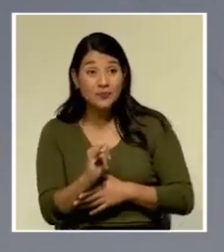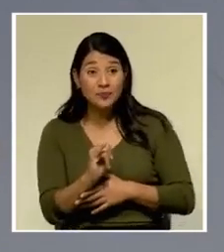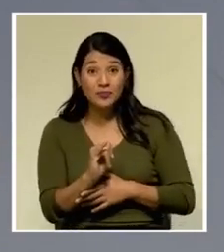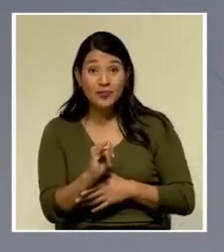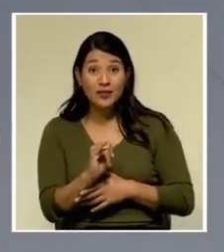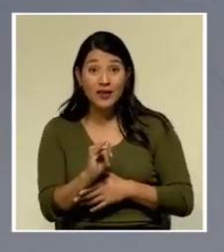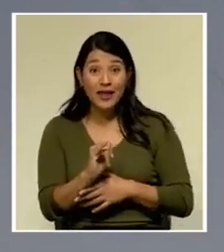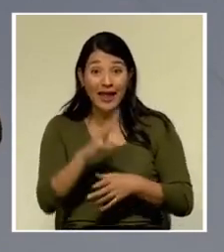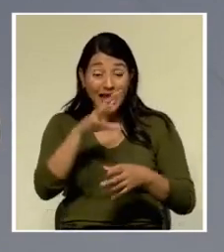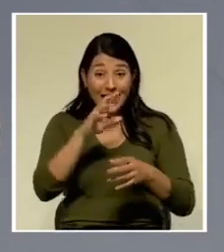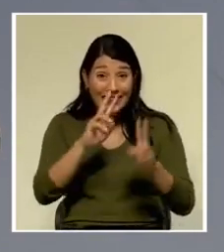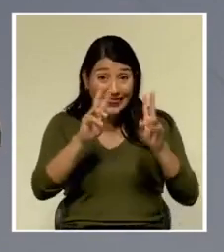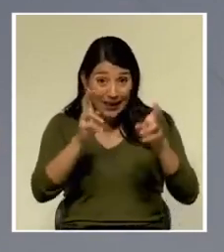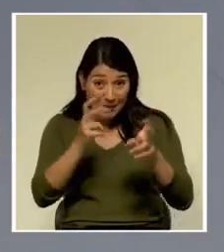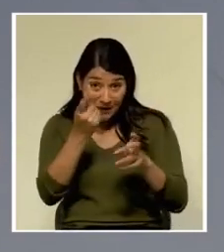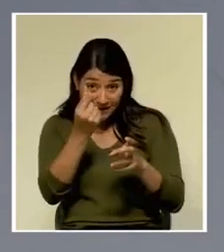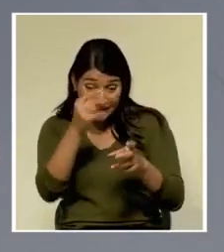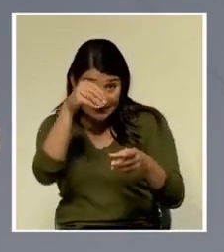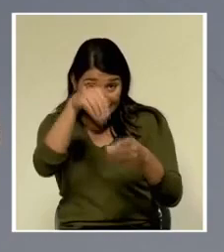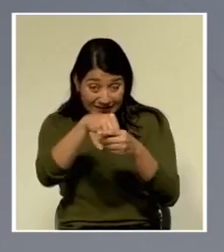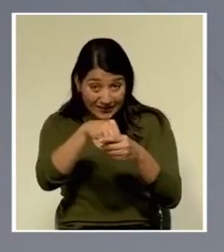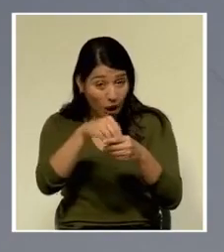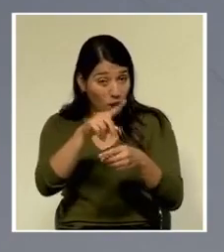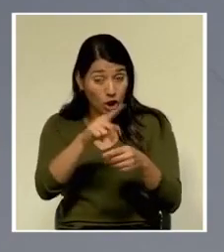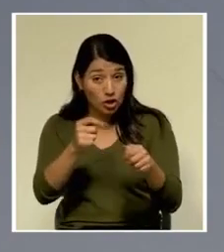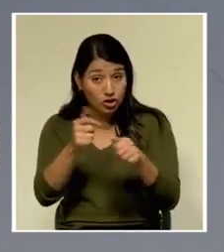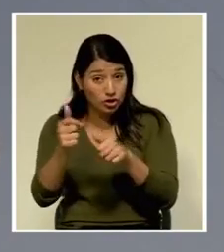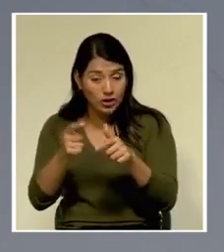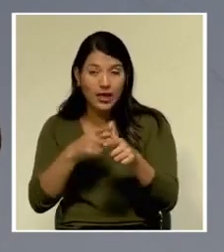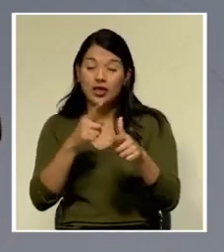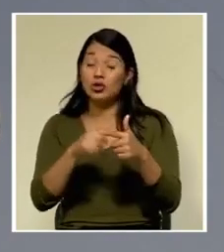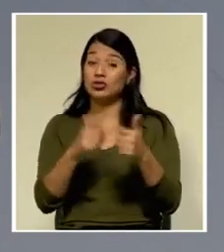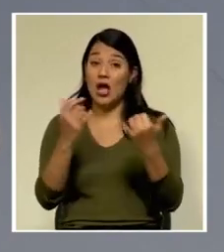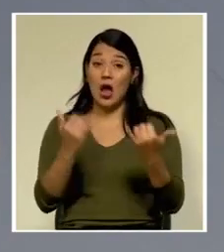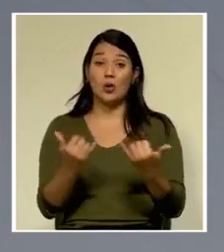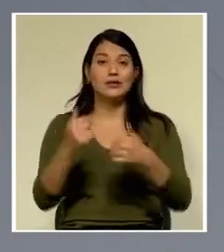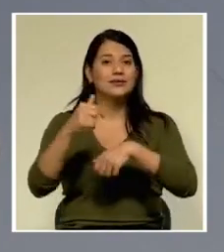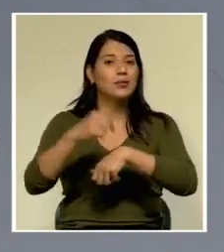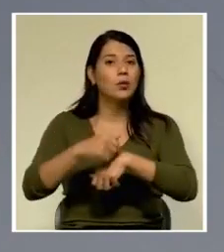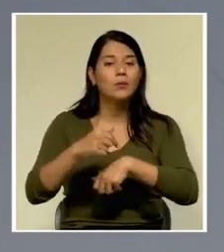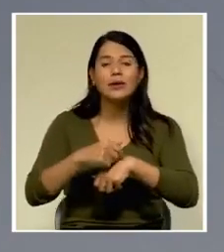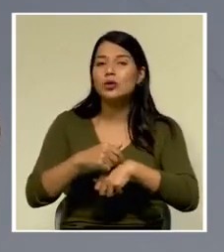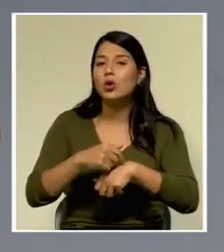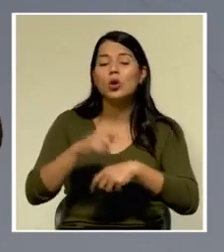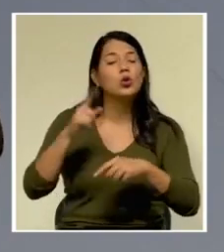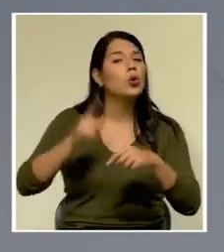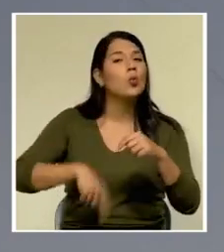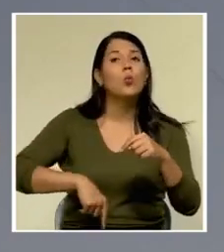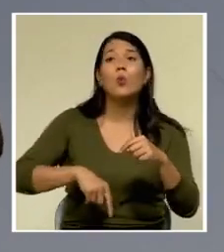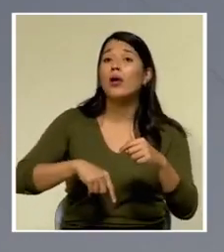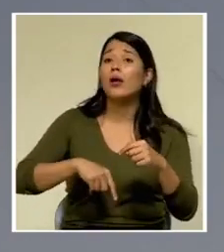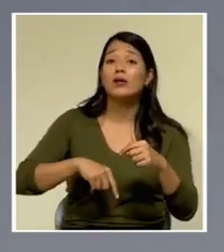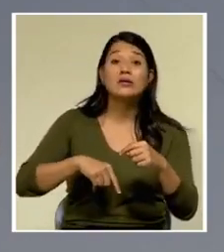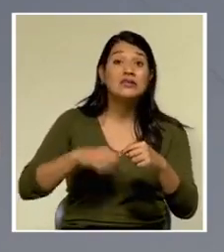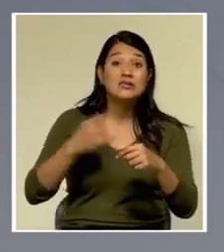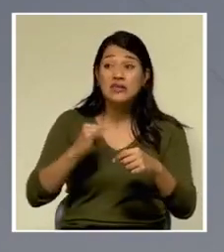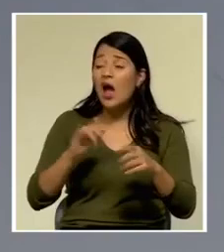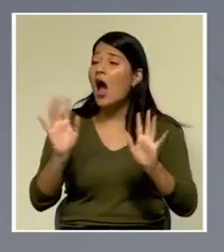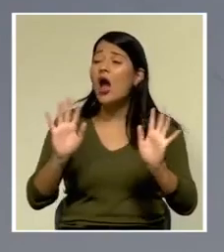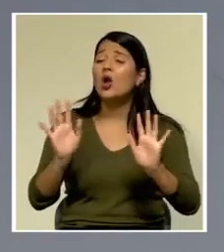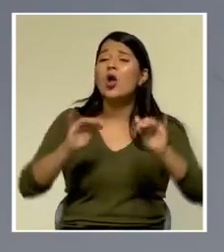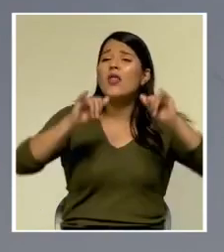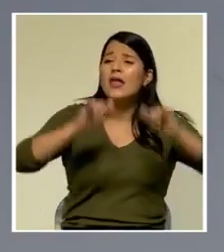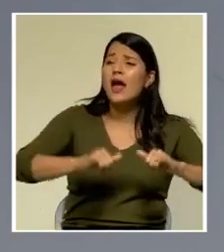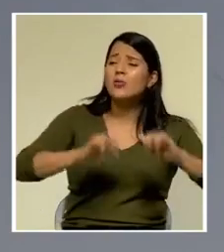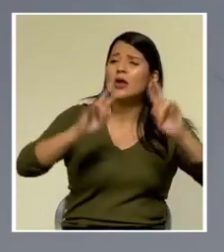hubiese permanecido en sede legislativa, esta sería la hora en que no se hubiese aprobado ninguna de las otras reformas al